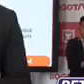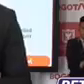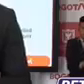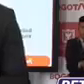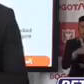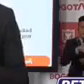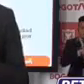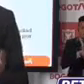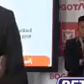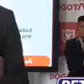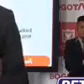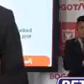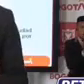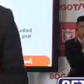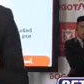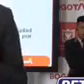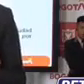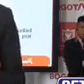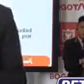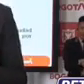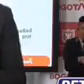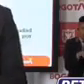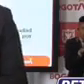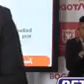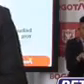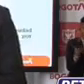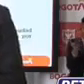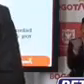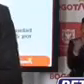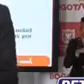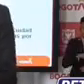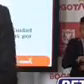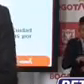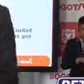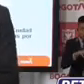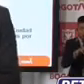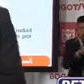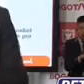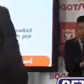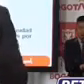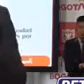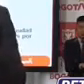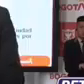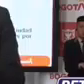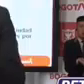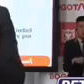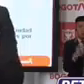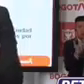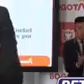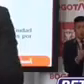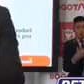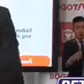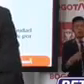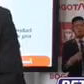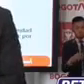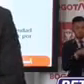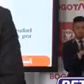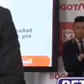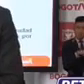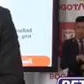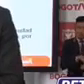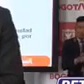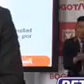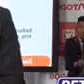obligatoria con exactamente las mismas excepciones y las mismas reglas a partir de este sábado,